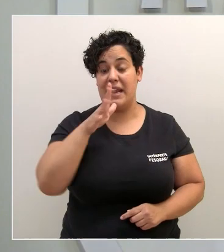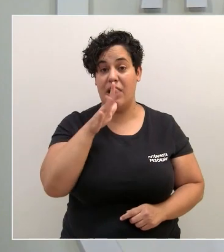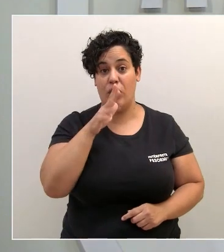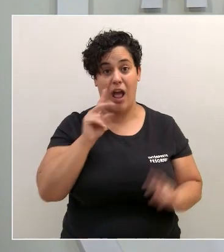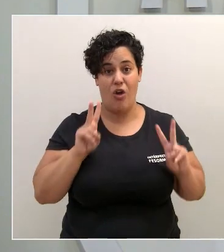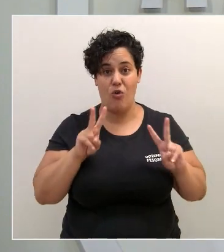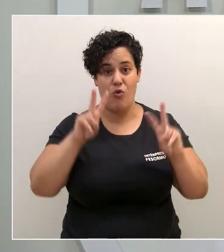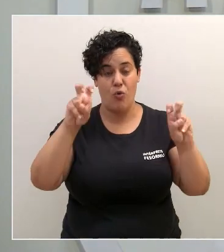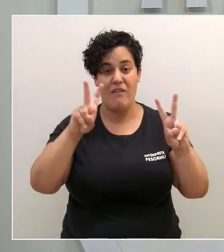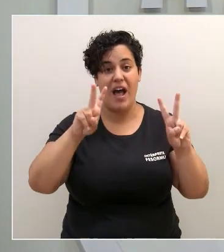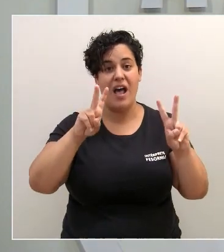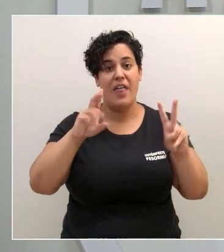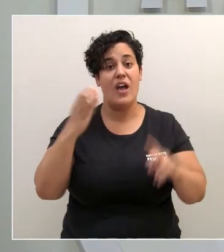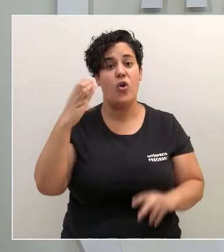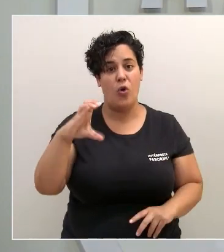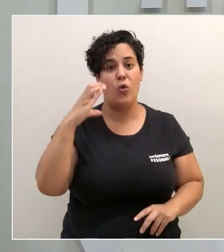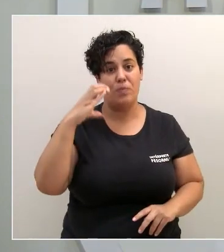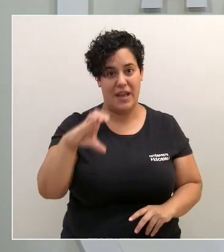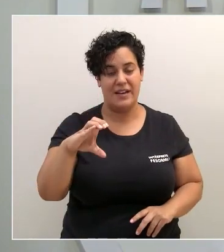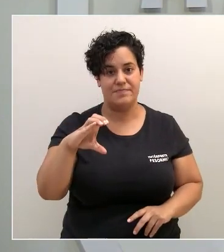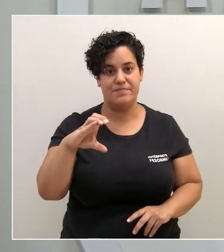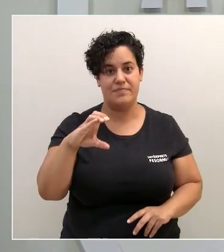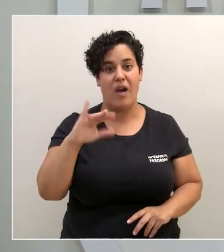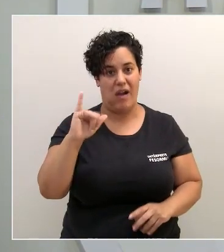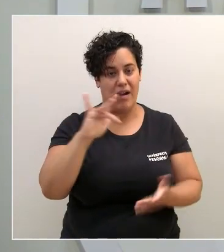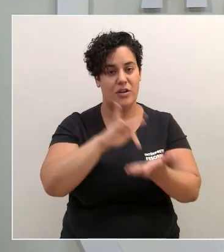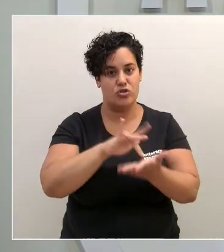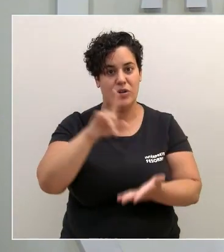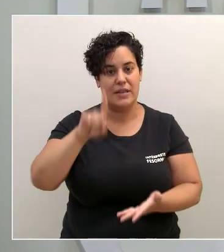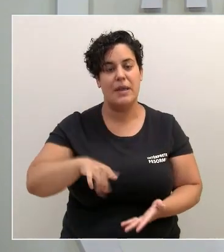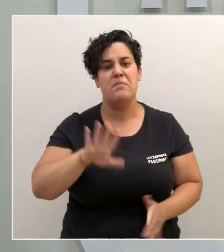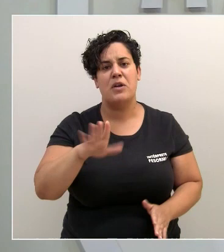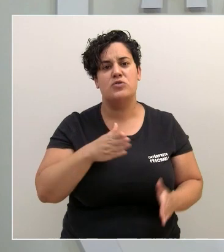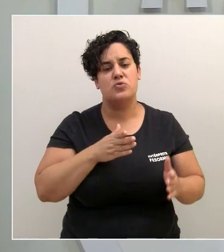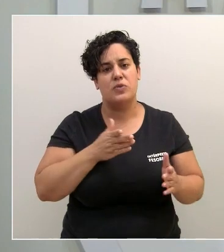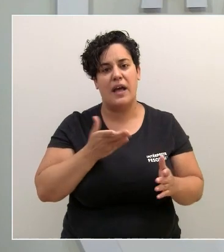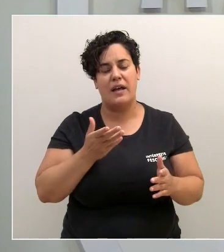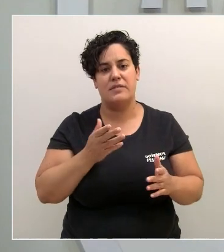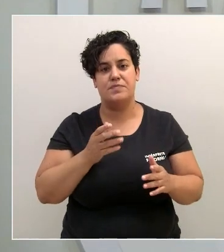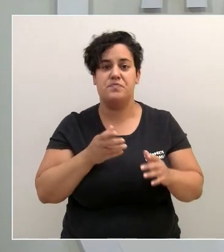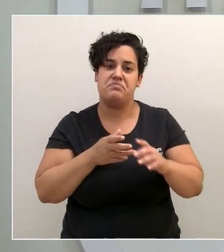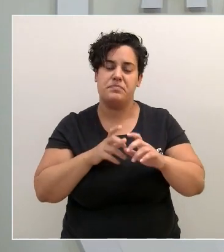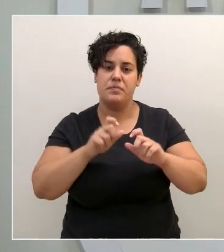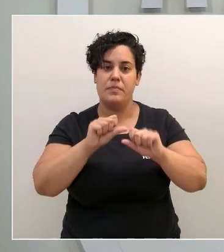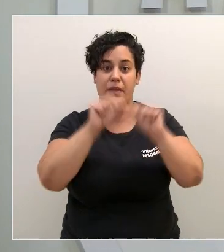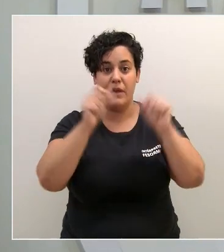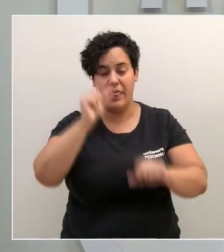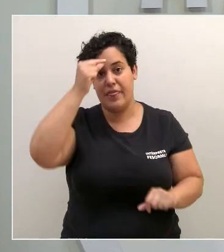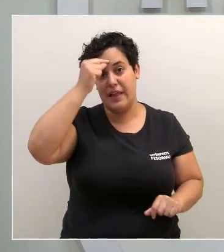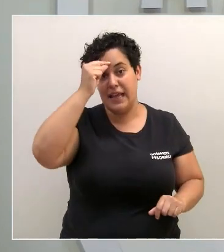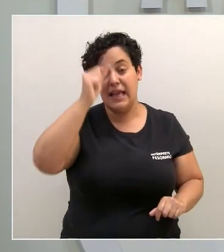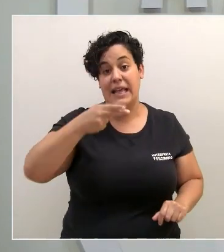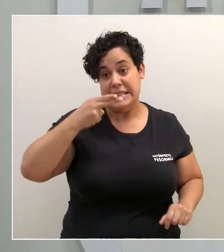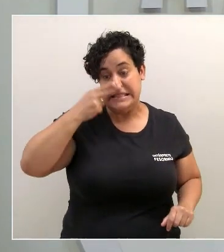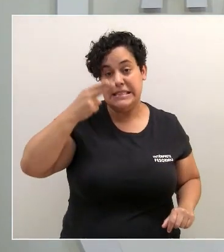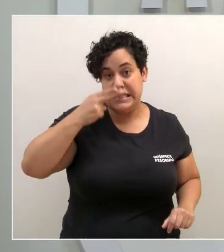con 144 muestras, pero que insisto y repito que es una variante que en principio está considerada por el Ministerio como de interés y que